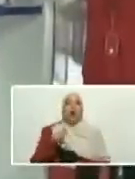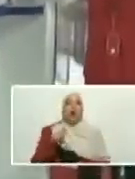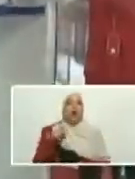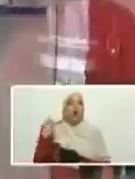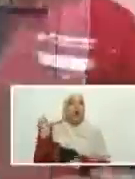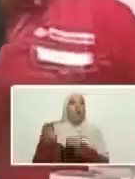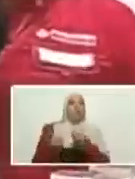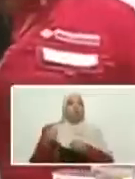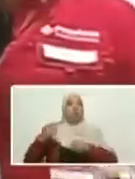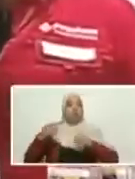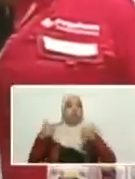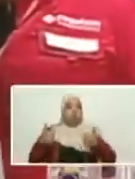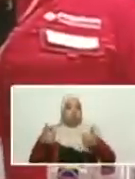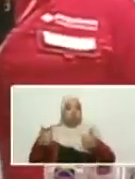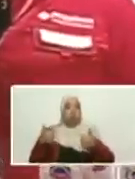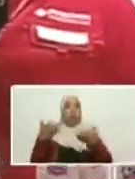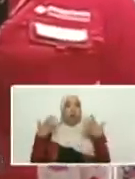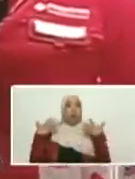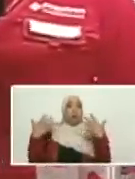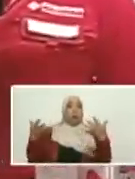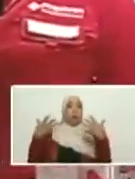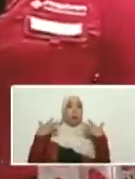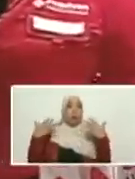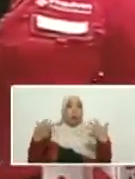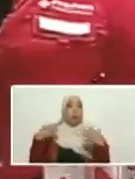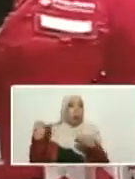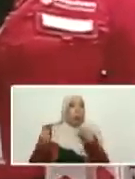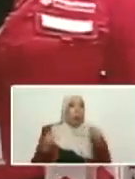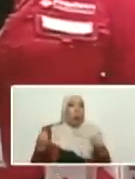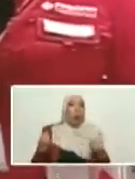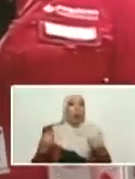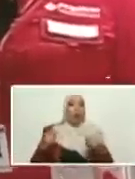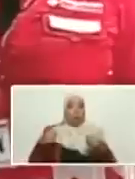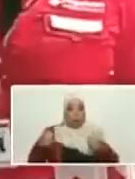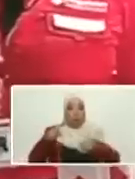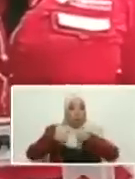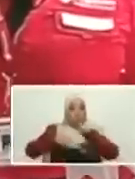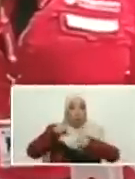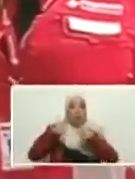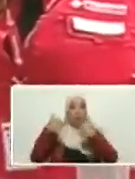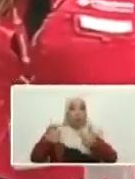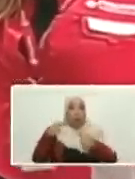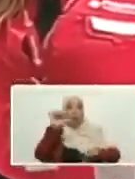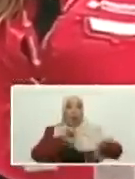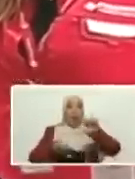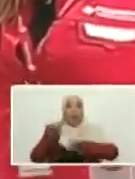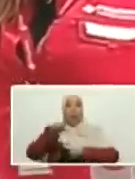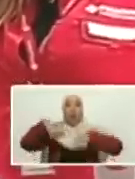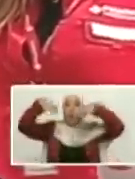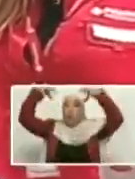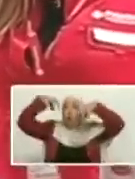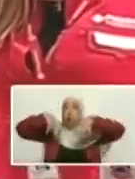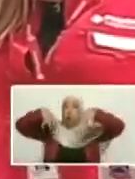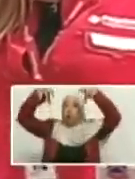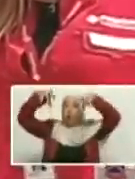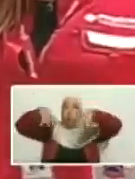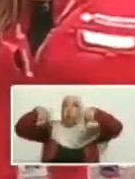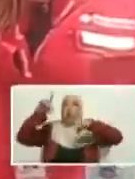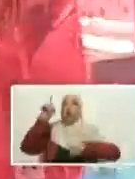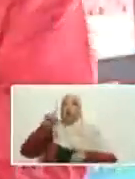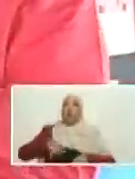comportado? ¿Soporta ese calor, esos soles? Soporta calor. ¿Abrasadores? Lluvia, humedades.